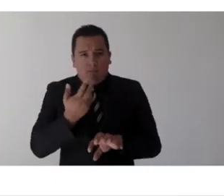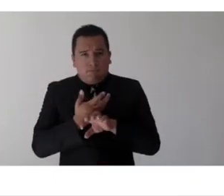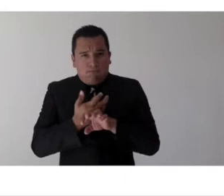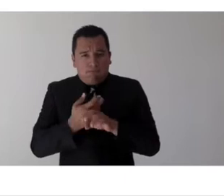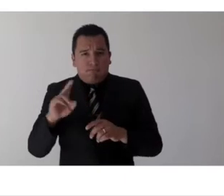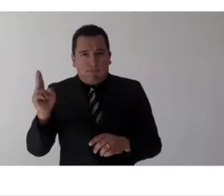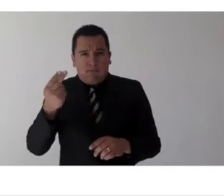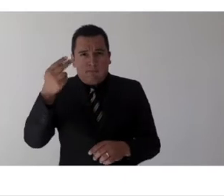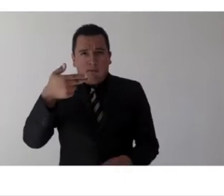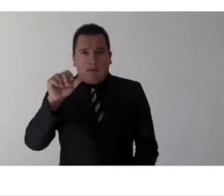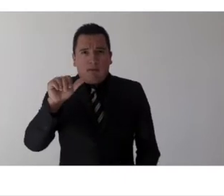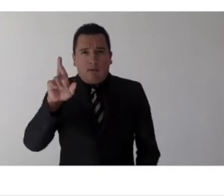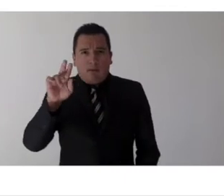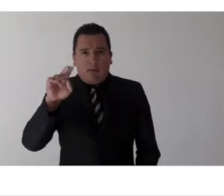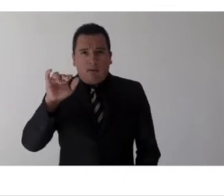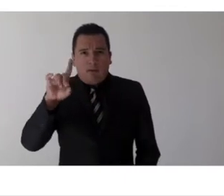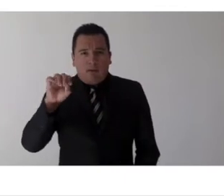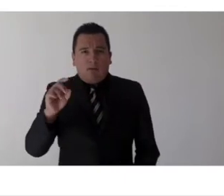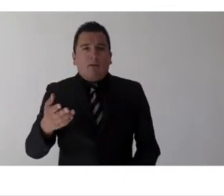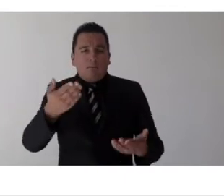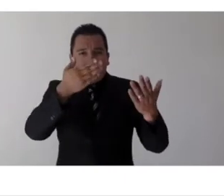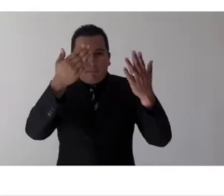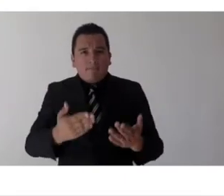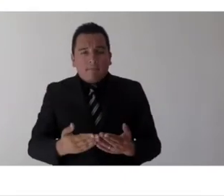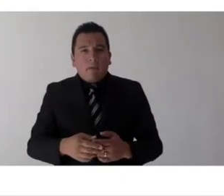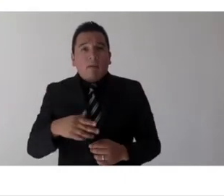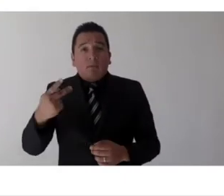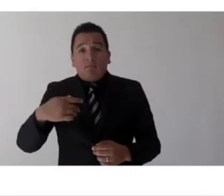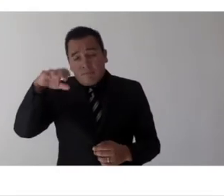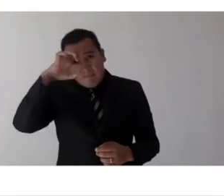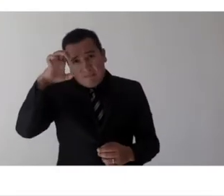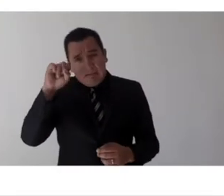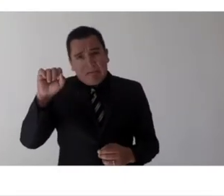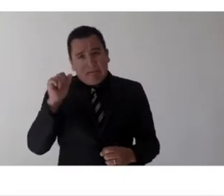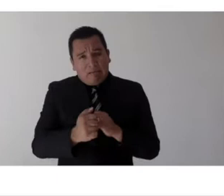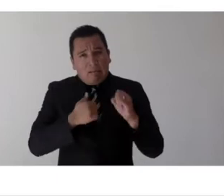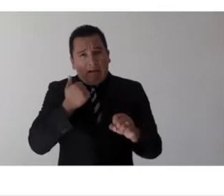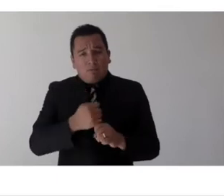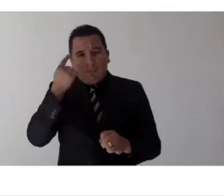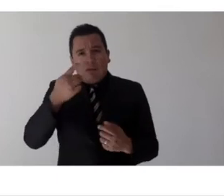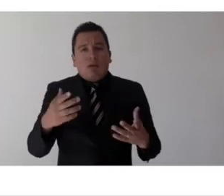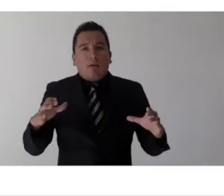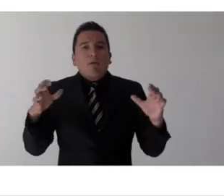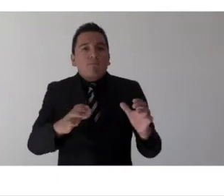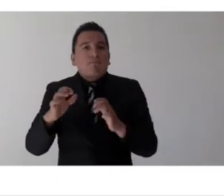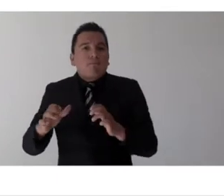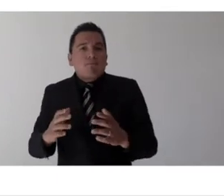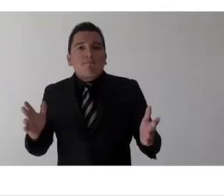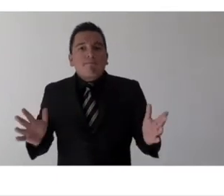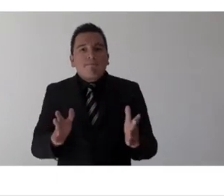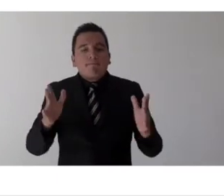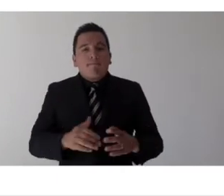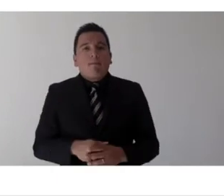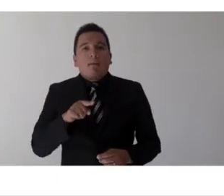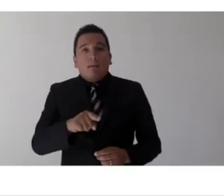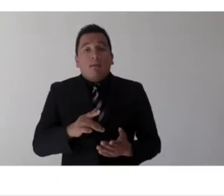lo que tiene son 60 años ayudando a organizar grupos. Es una persona que ayudó a construir los primeros